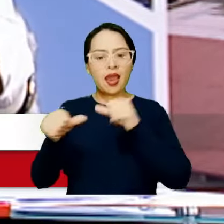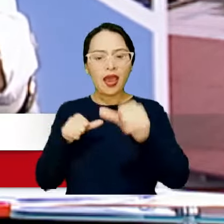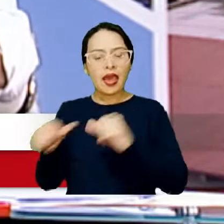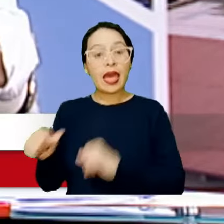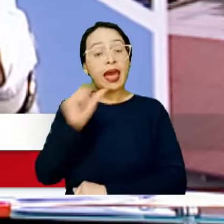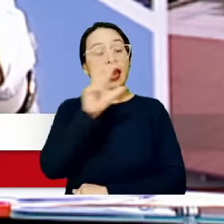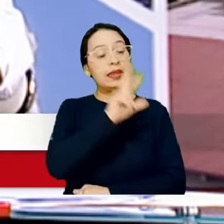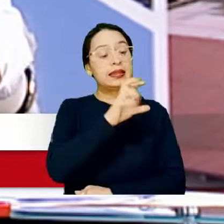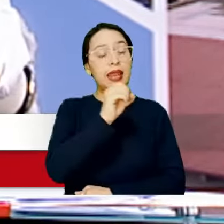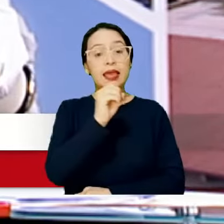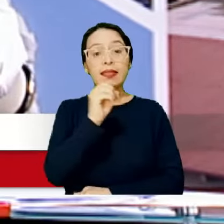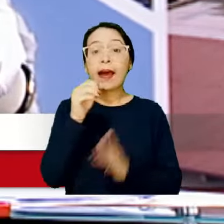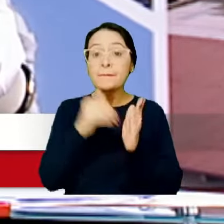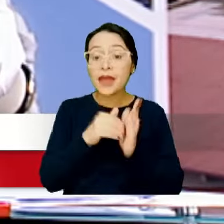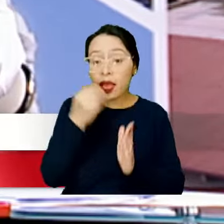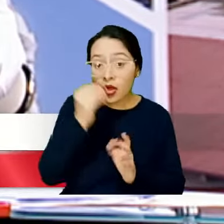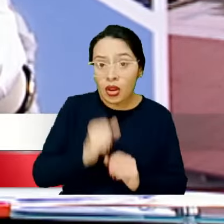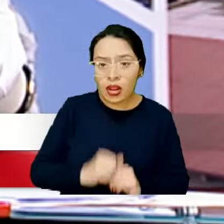$30,000 o $40,000, alcanzan a